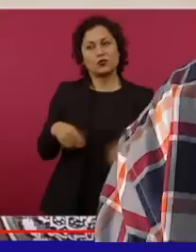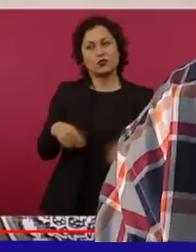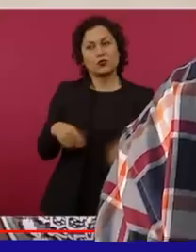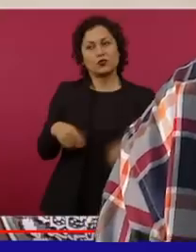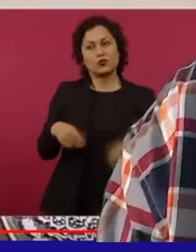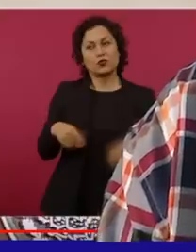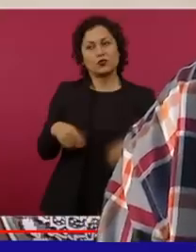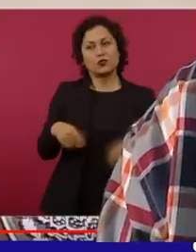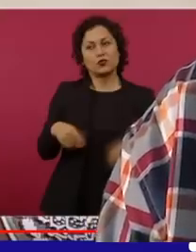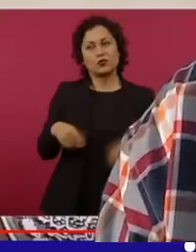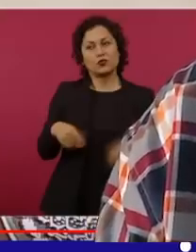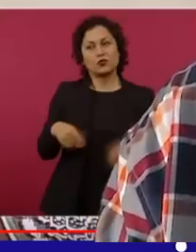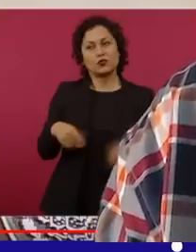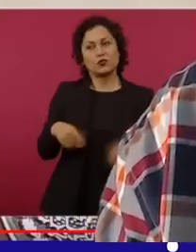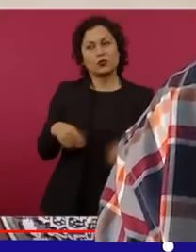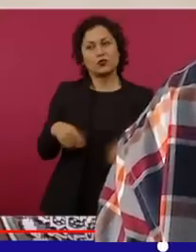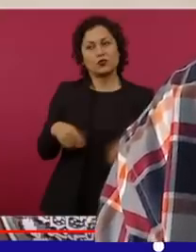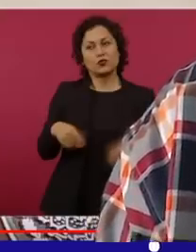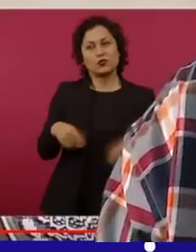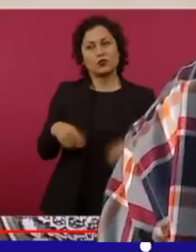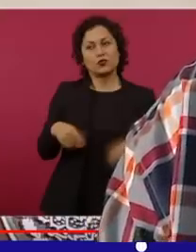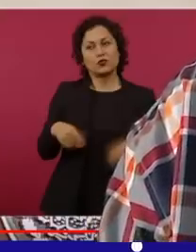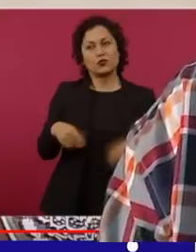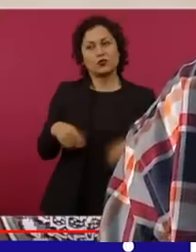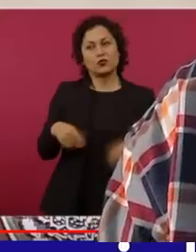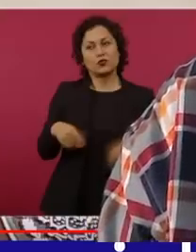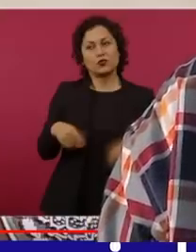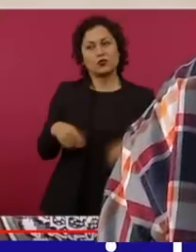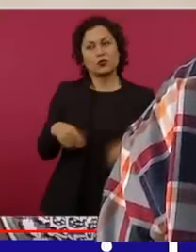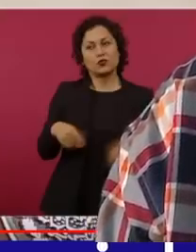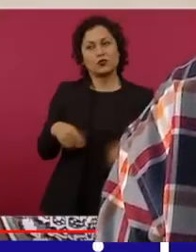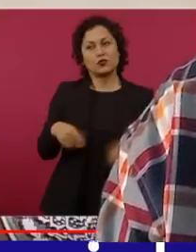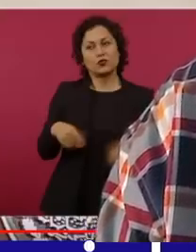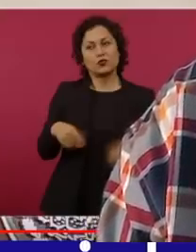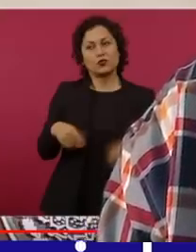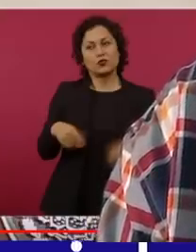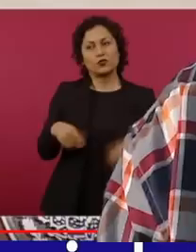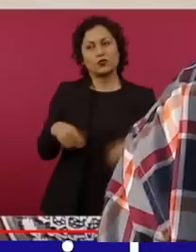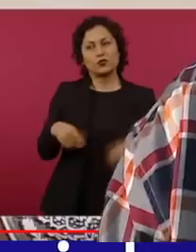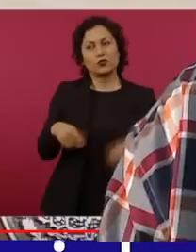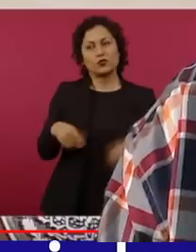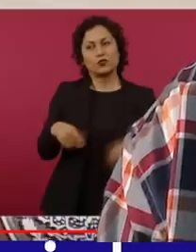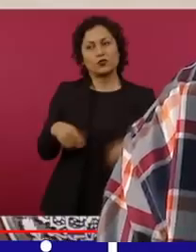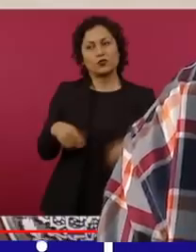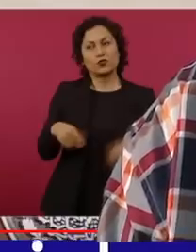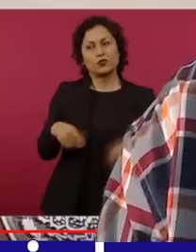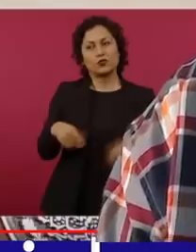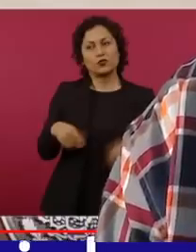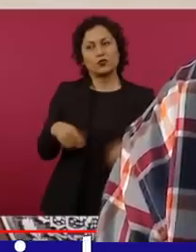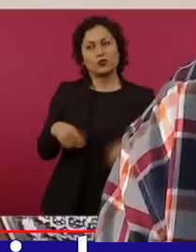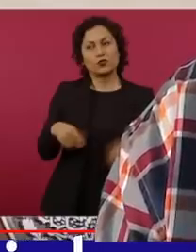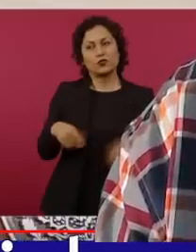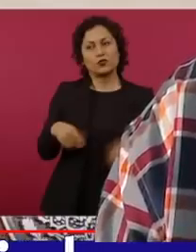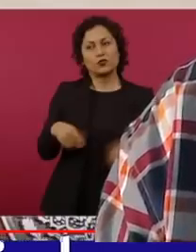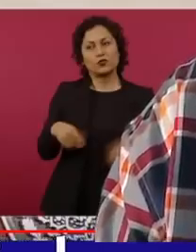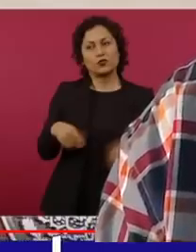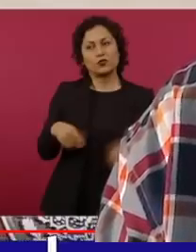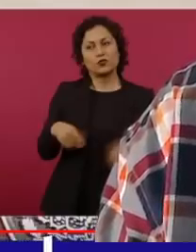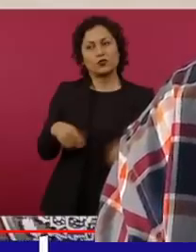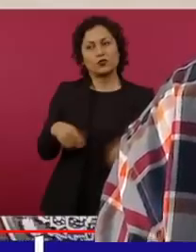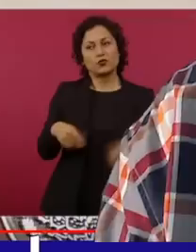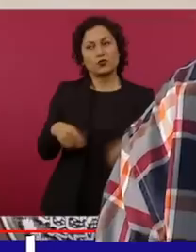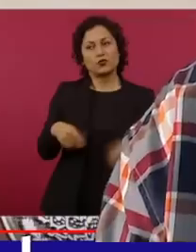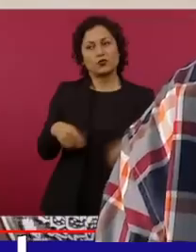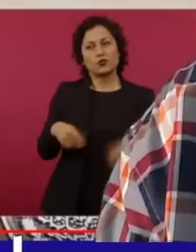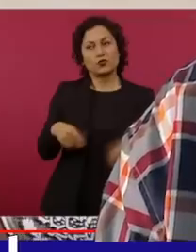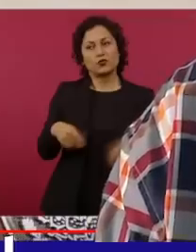los mermeleros, los esos periodistas que los invitan, los analistas. No tienen ni idea de quién es